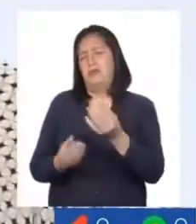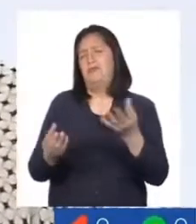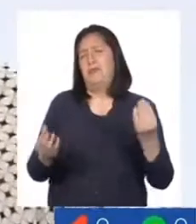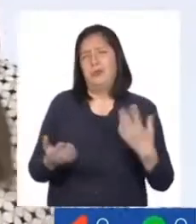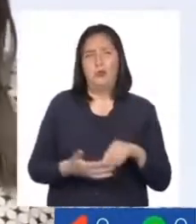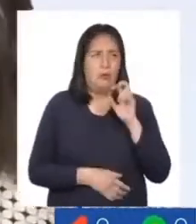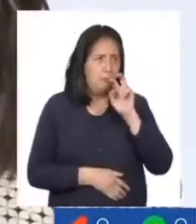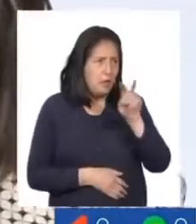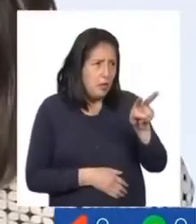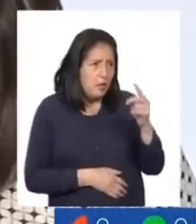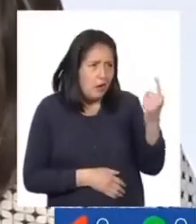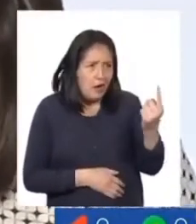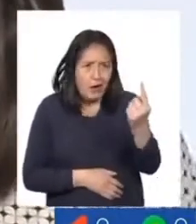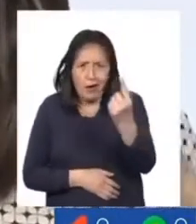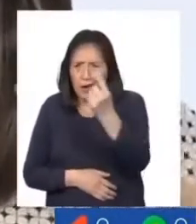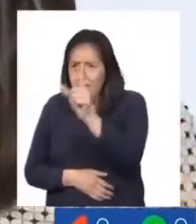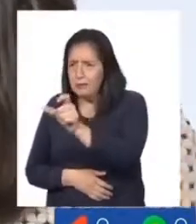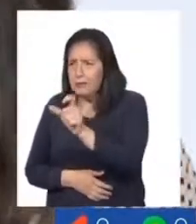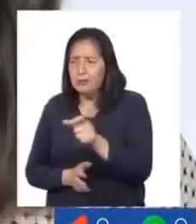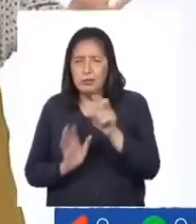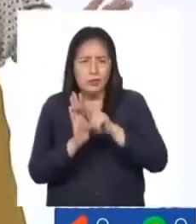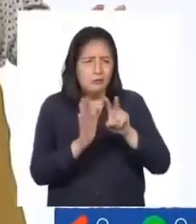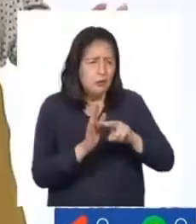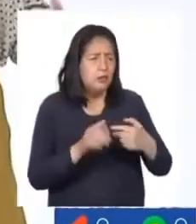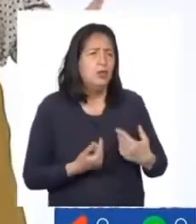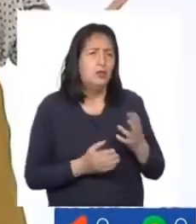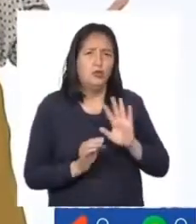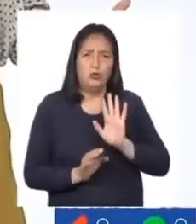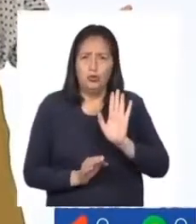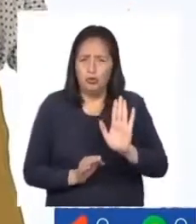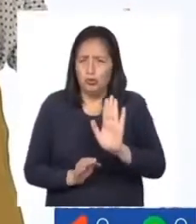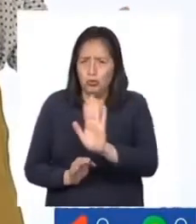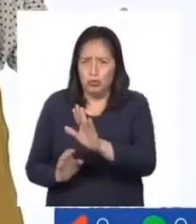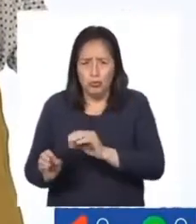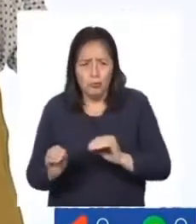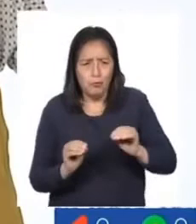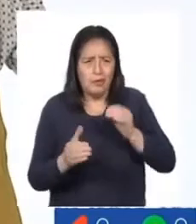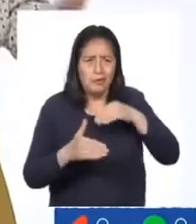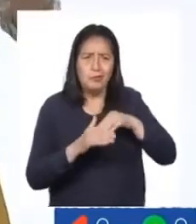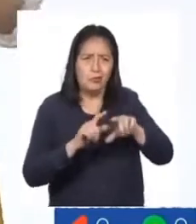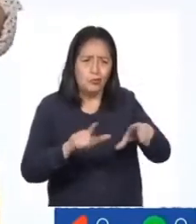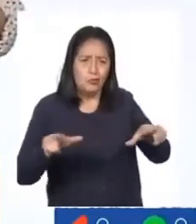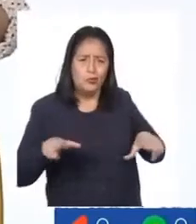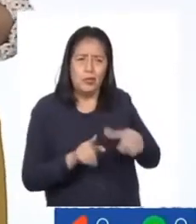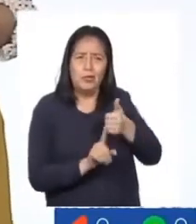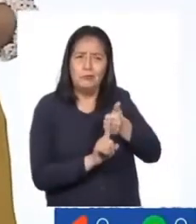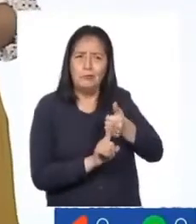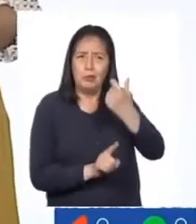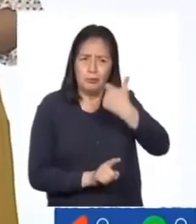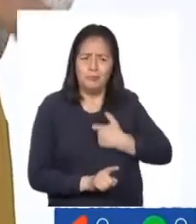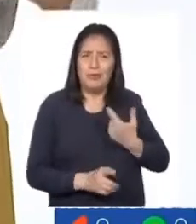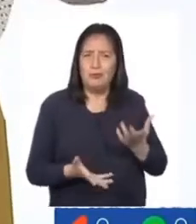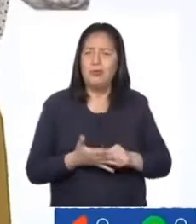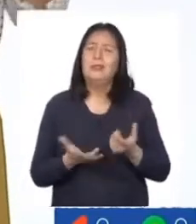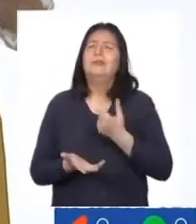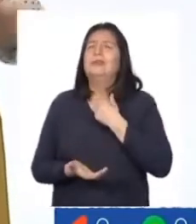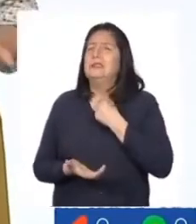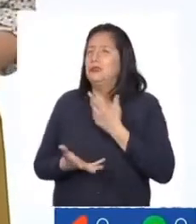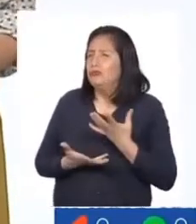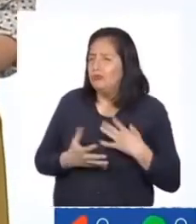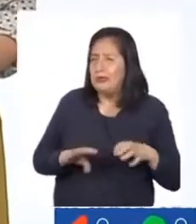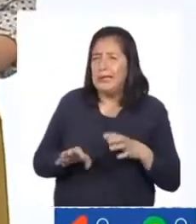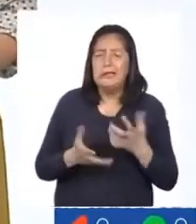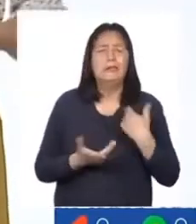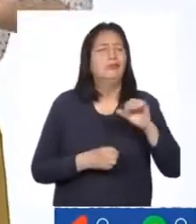¿Vieron cómo cada persona en el video exploró sus movimientos dentro de su espacio personal? Nuestras actividades favoritas